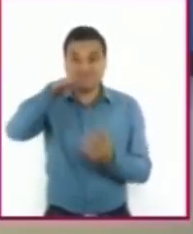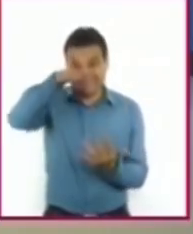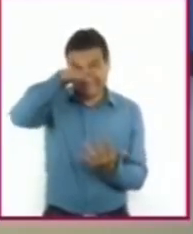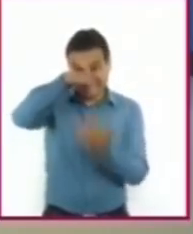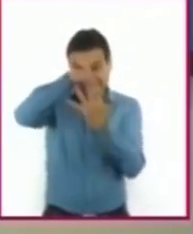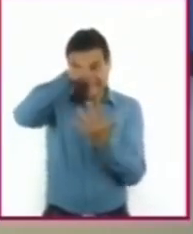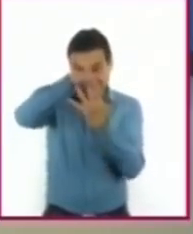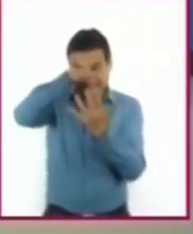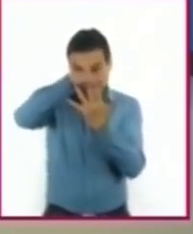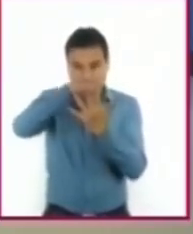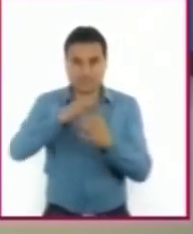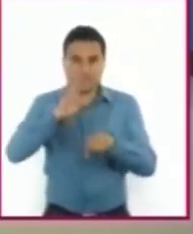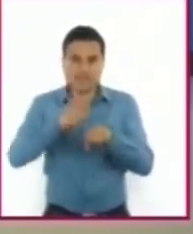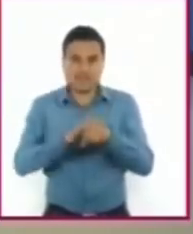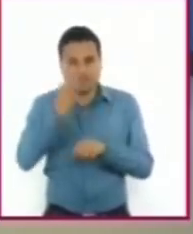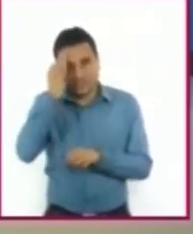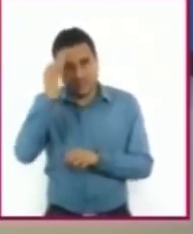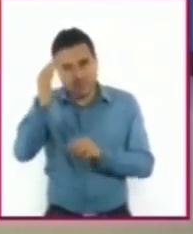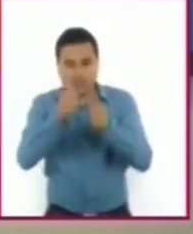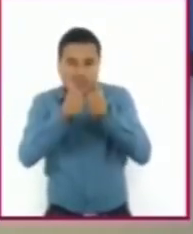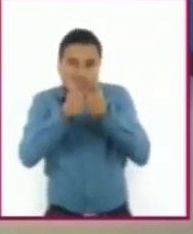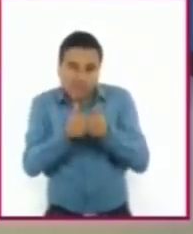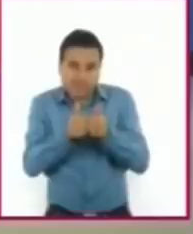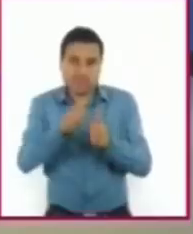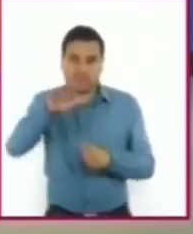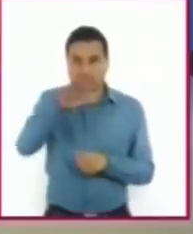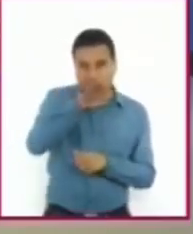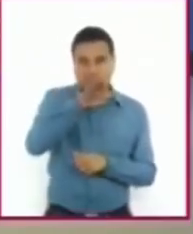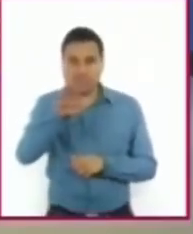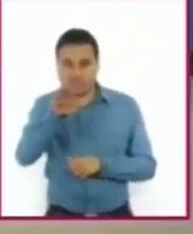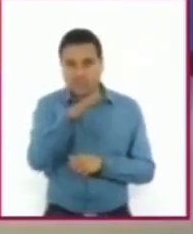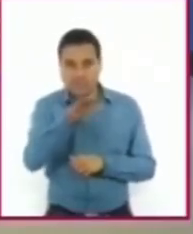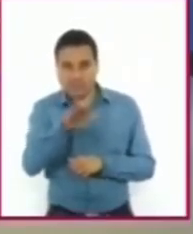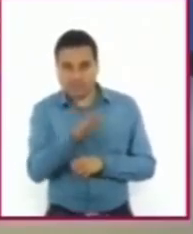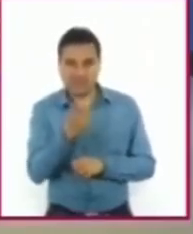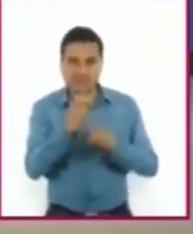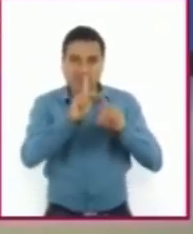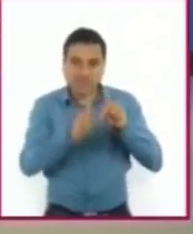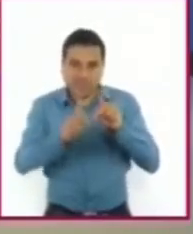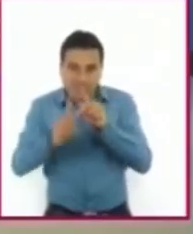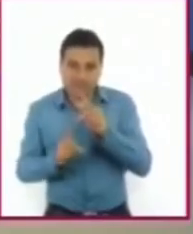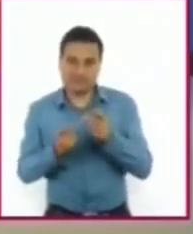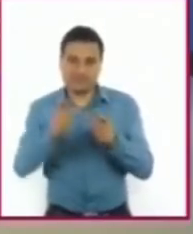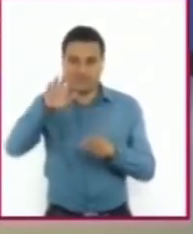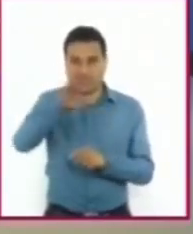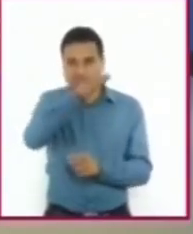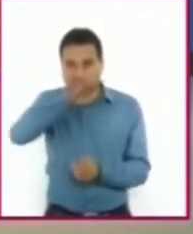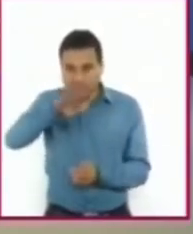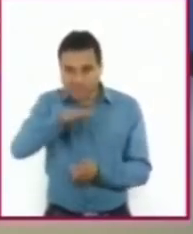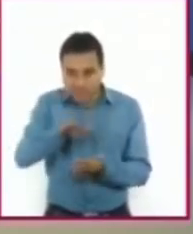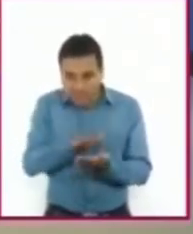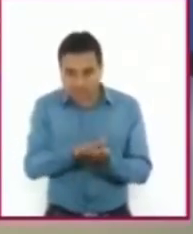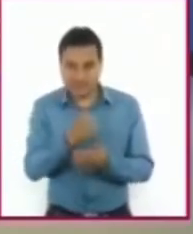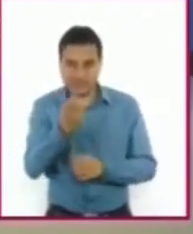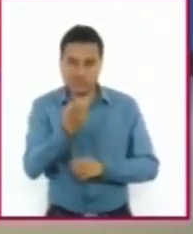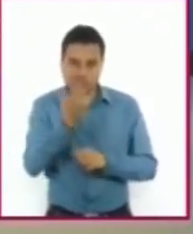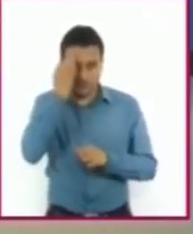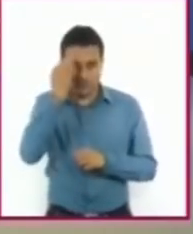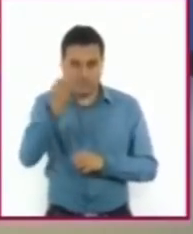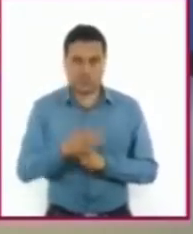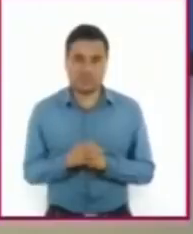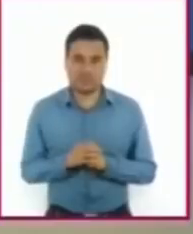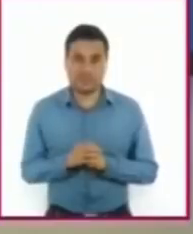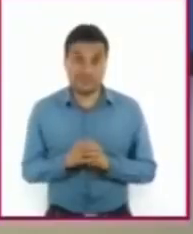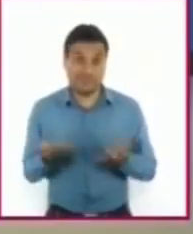hoja con el aire es mayor. Esta fuerza de fricción hace más lenta su caída. En este ejemplo,